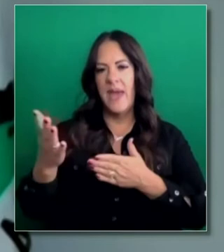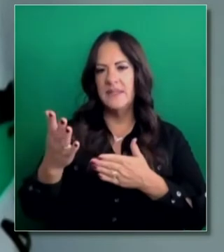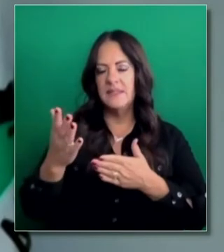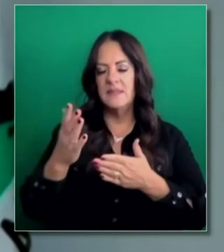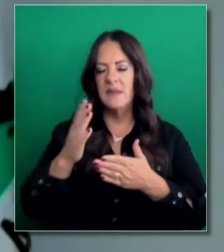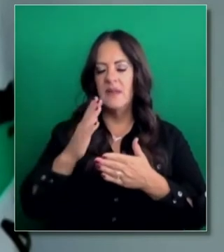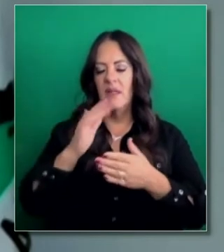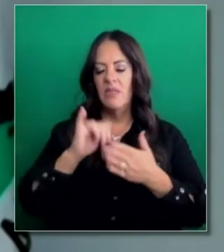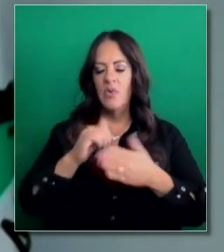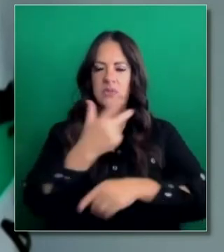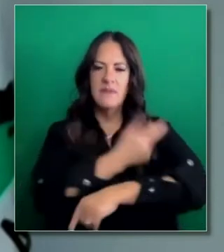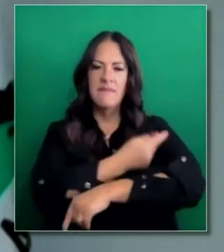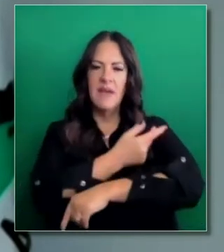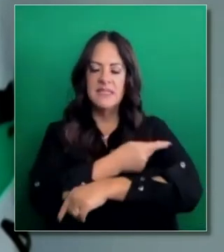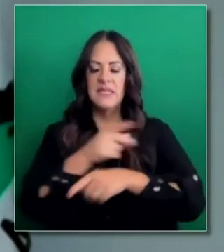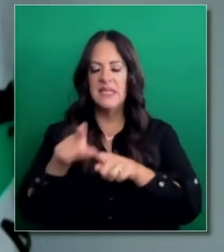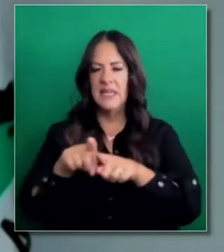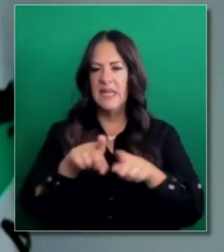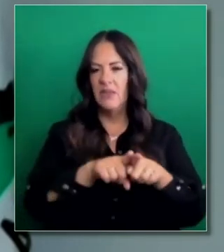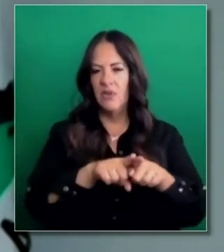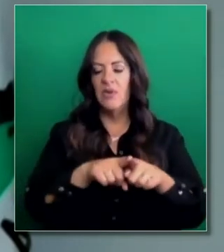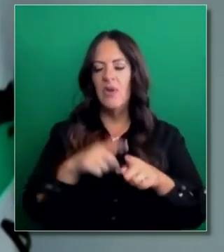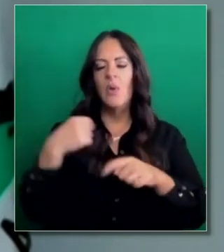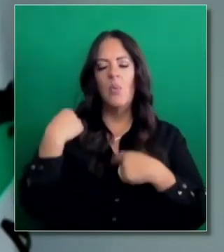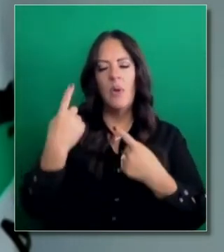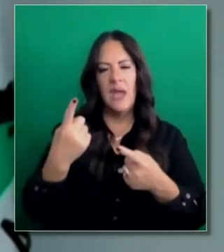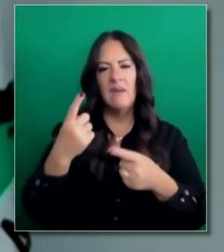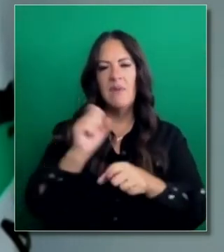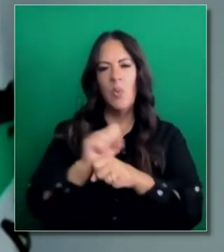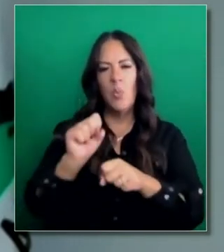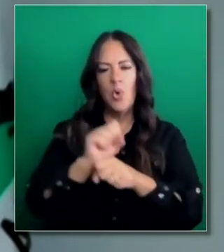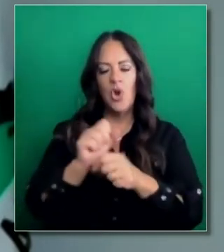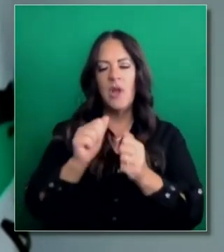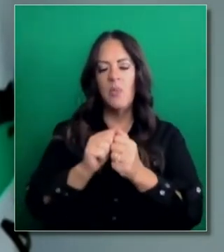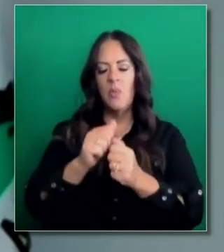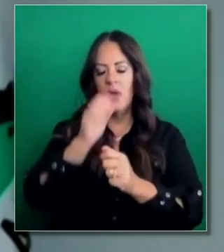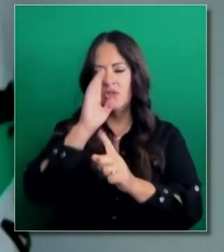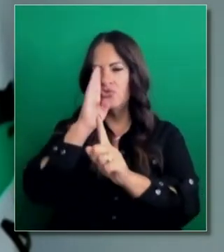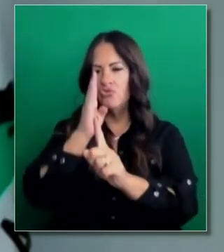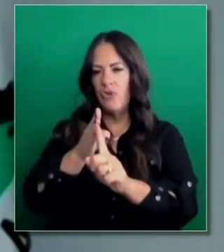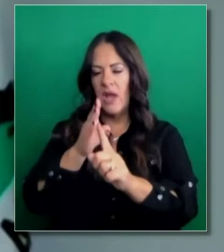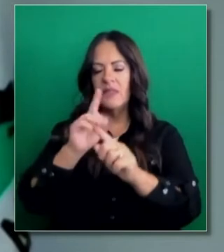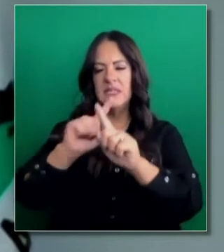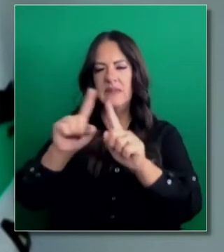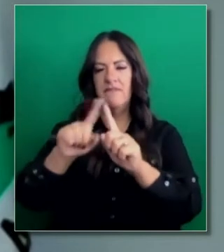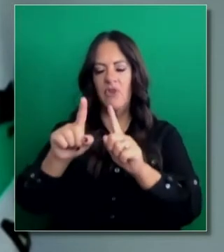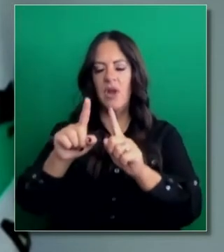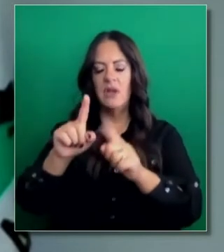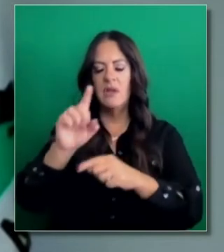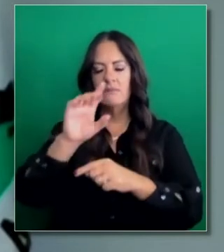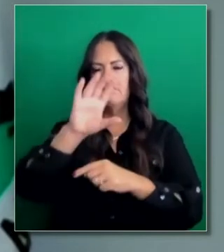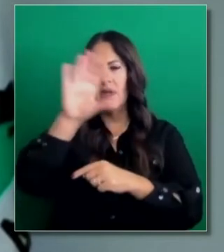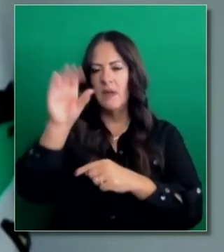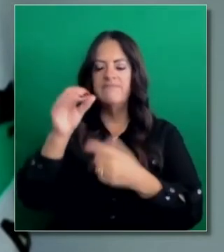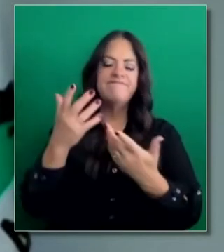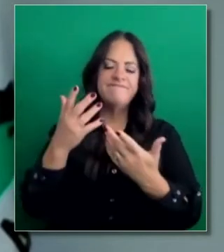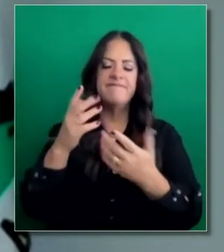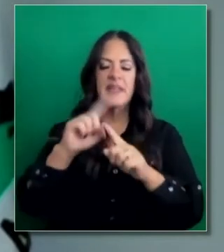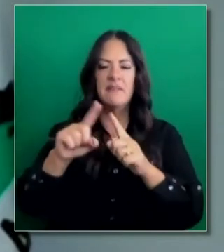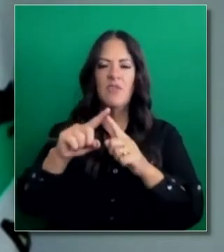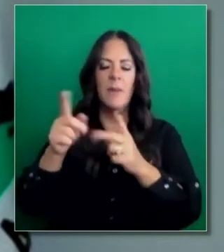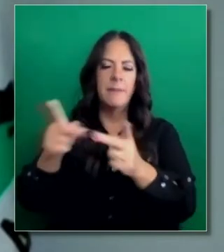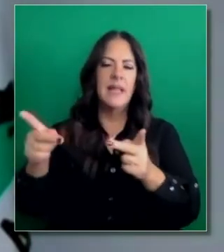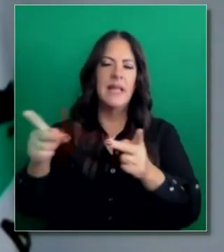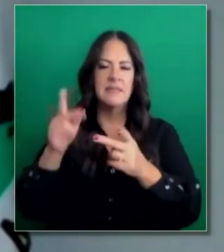el que haya desperdicios en los últimos meses días o sea estamos trabajando con nuestros colaboradores